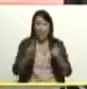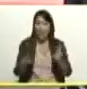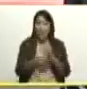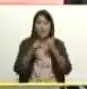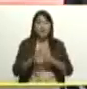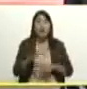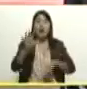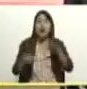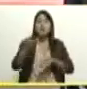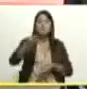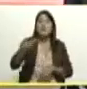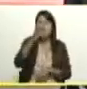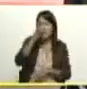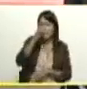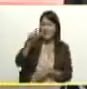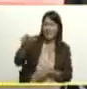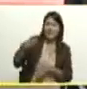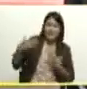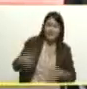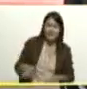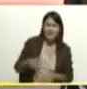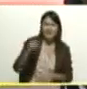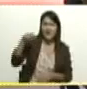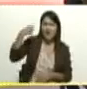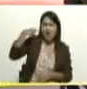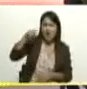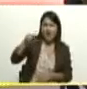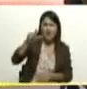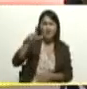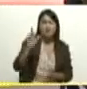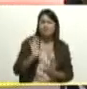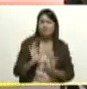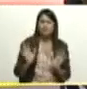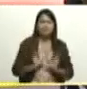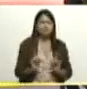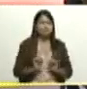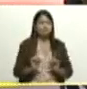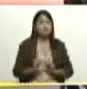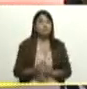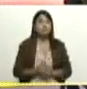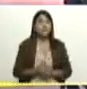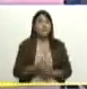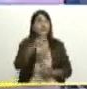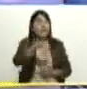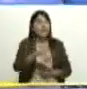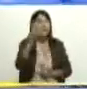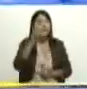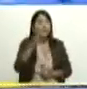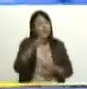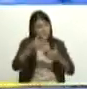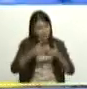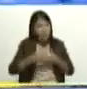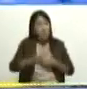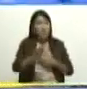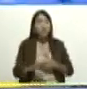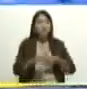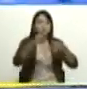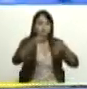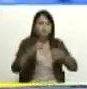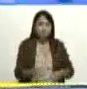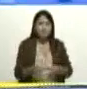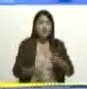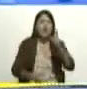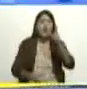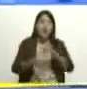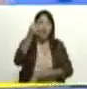Algunos podrán burlarse o creer que estamos locos. No, Venezuela, más temprano que tarde,